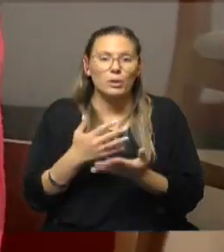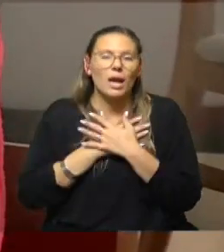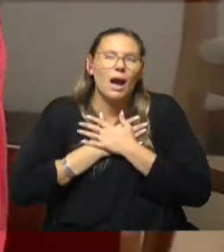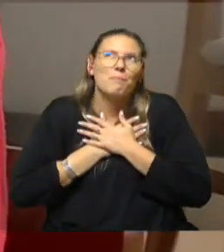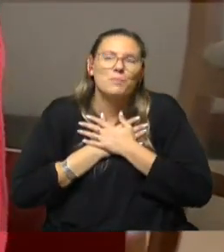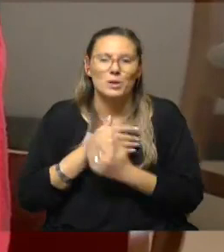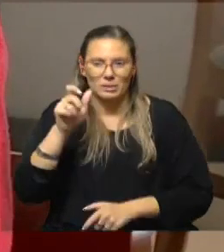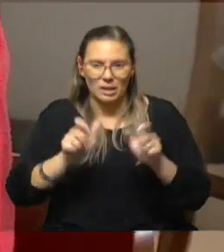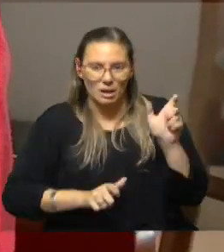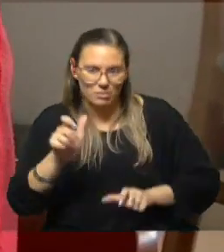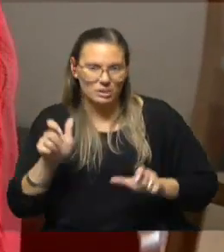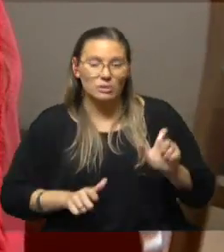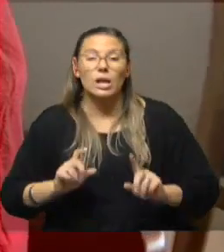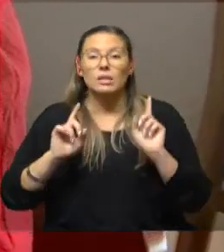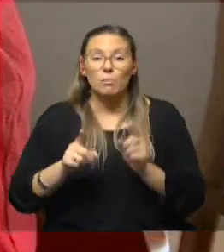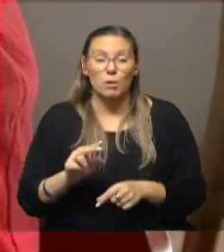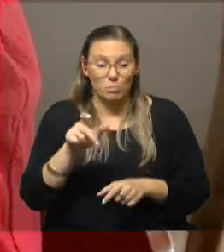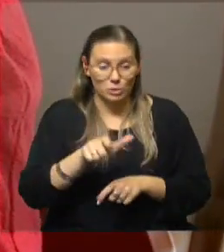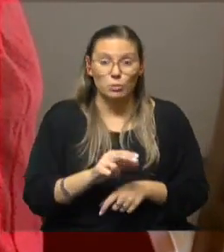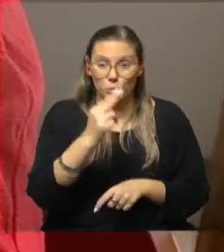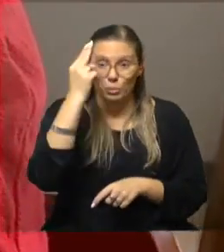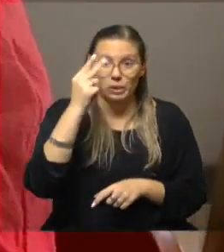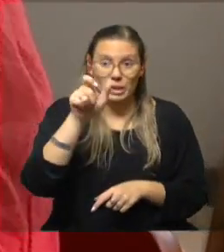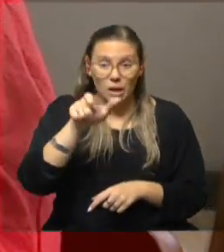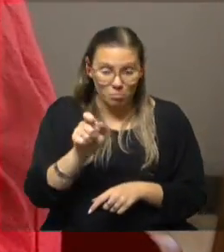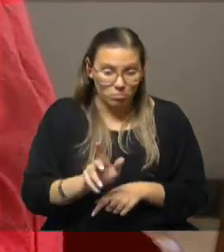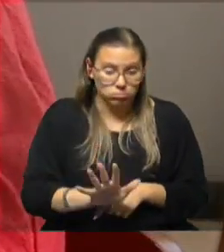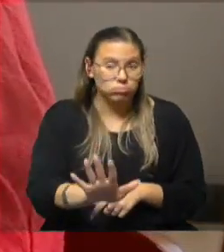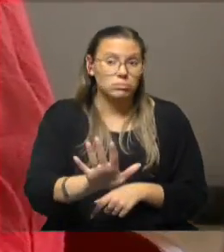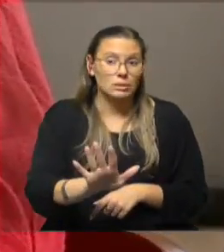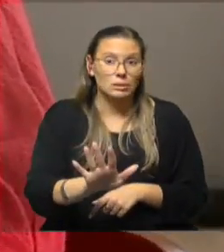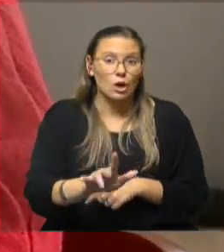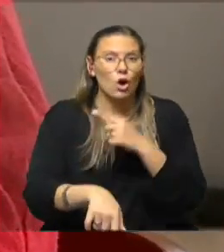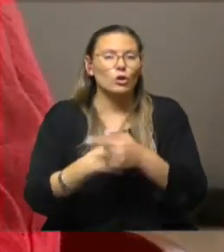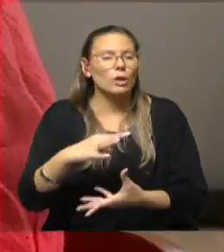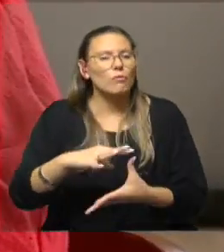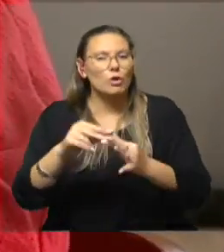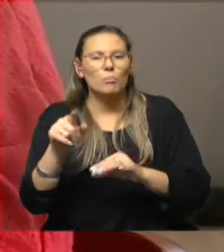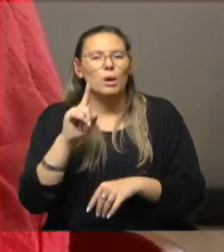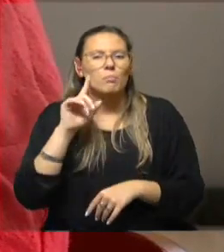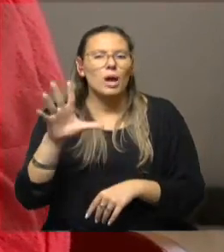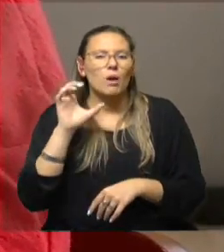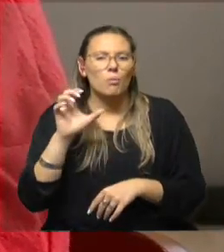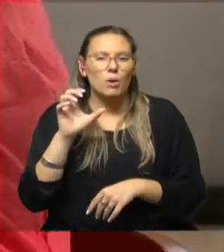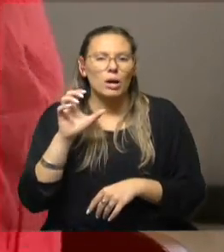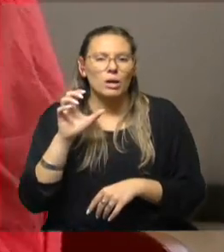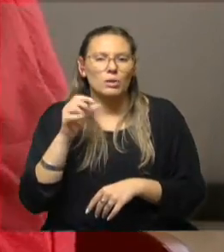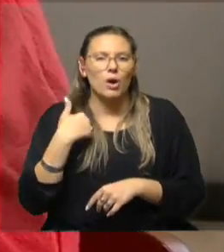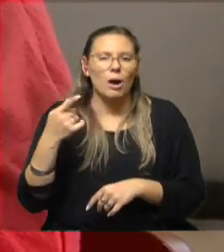de la gente. Además, el uruguayo es una persona que tiene otro ritmo, ¿viste? Me hace acordar a mi Chaco